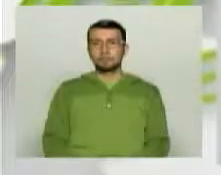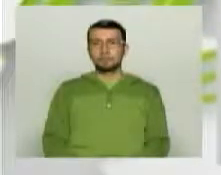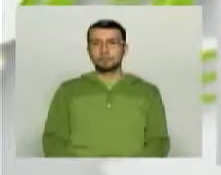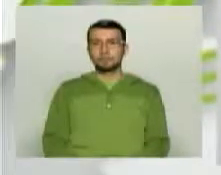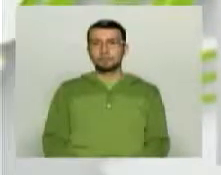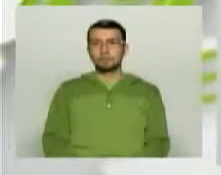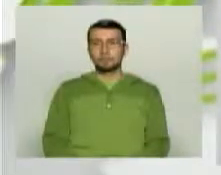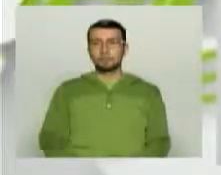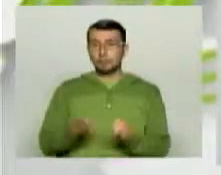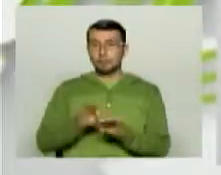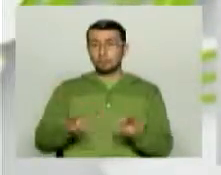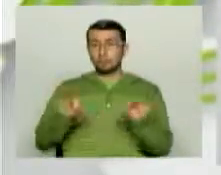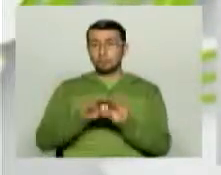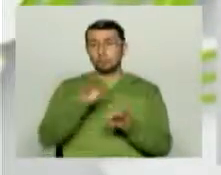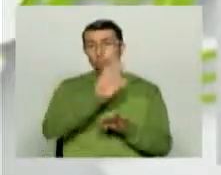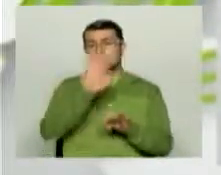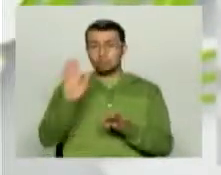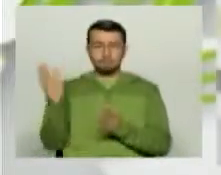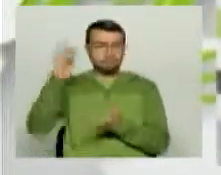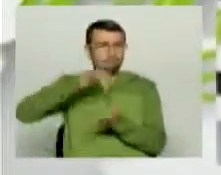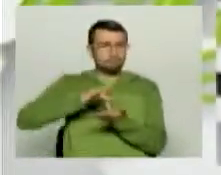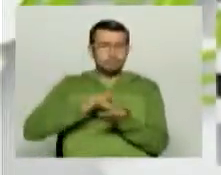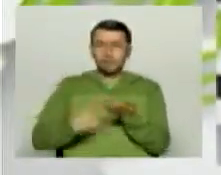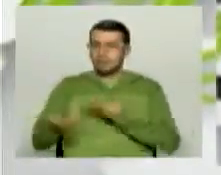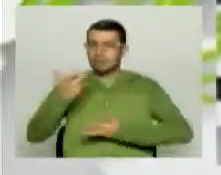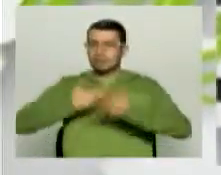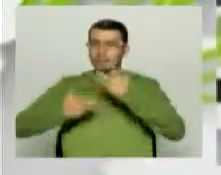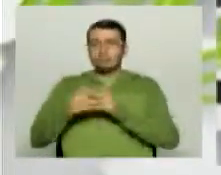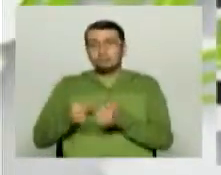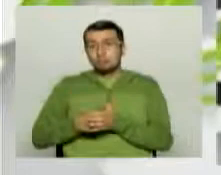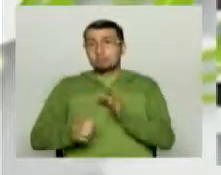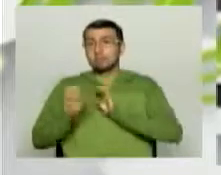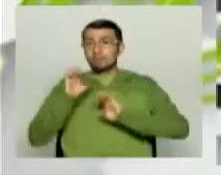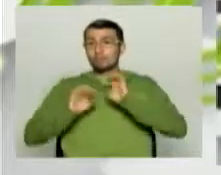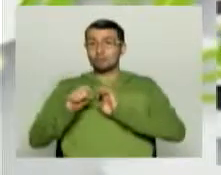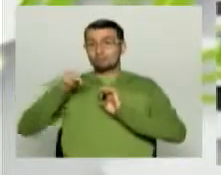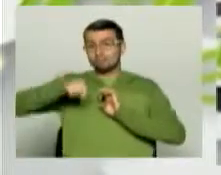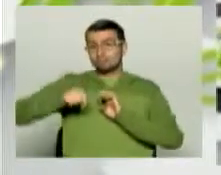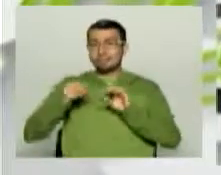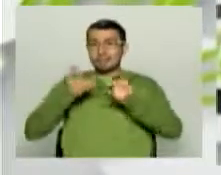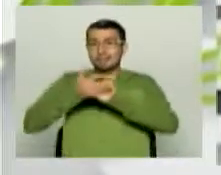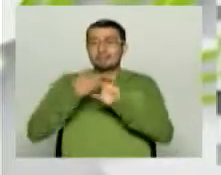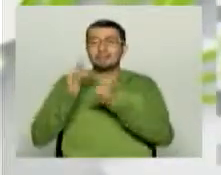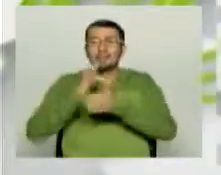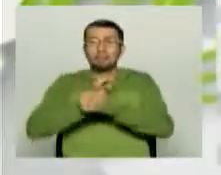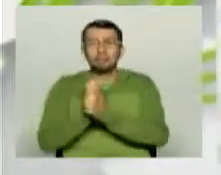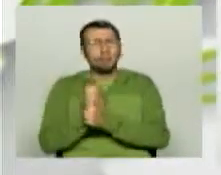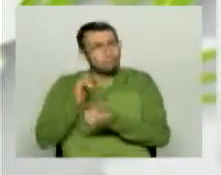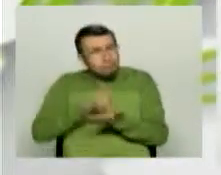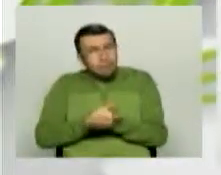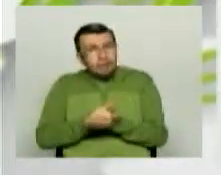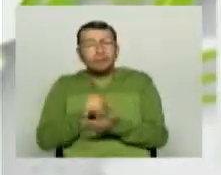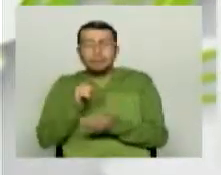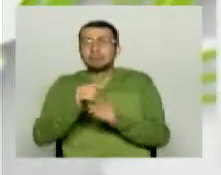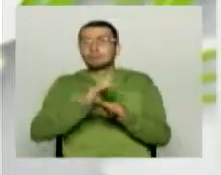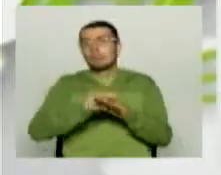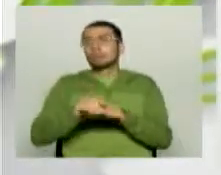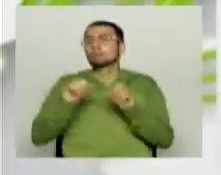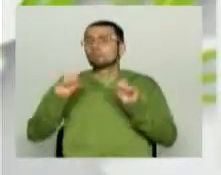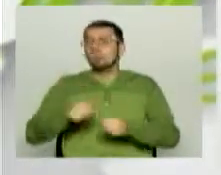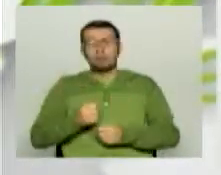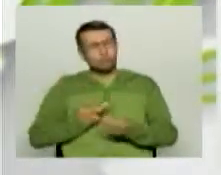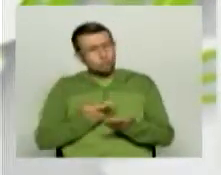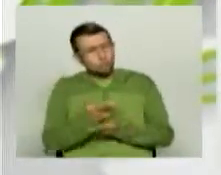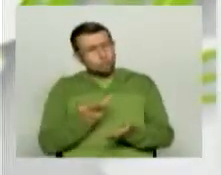Es importante que ustedes participen con la Defensoría del Televidente de este canal regional. Por este motivo los invitamos para que nos escriban